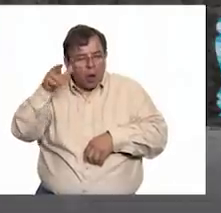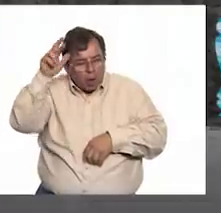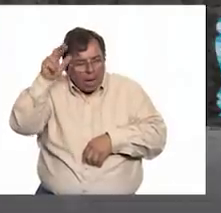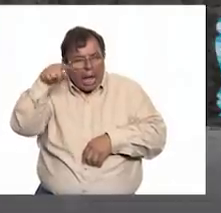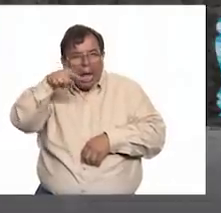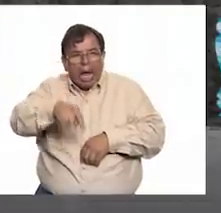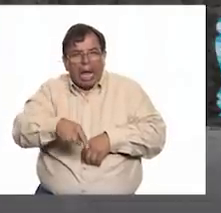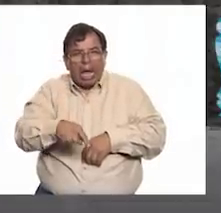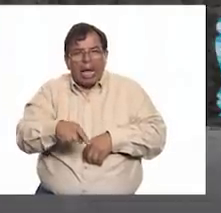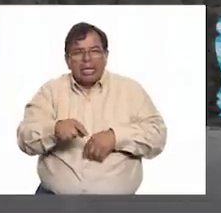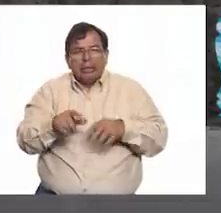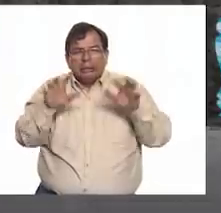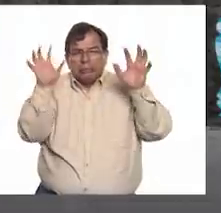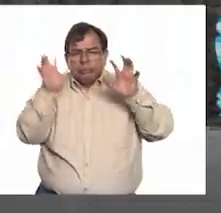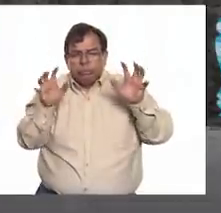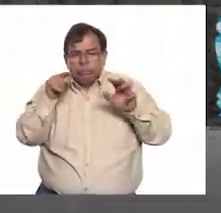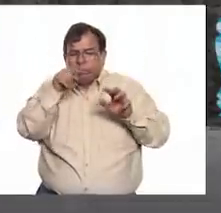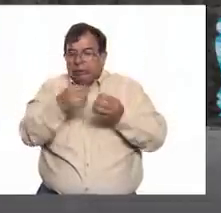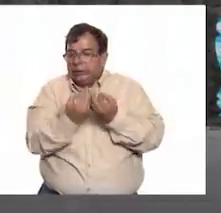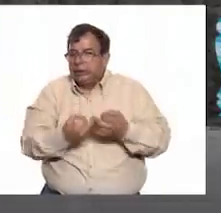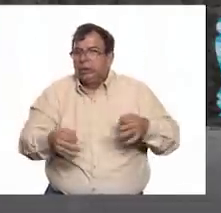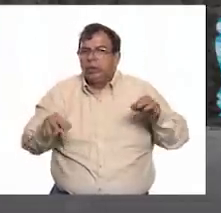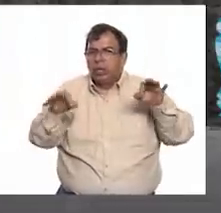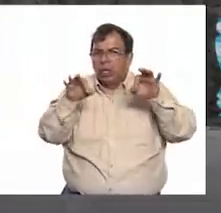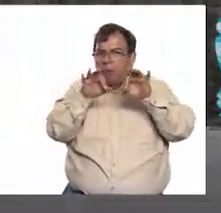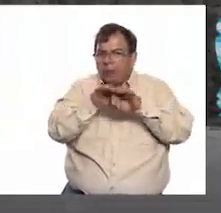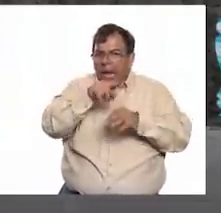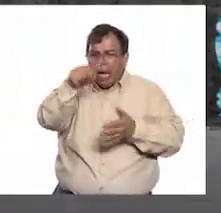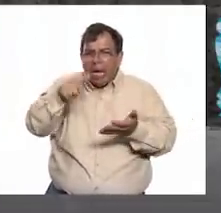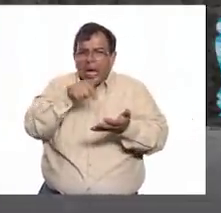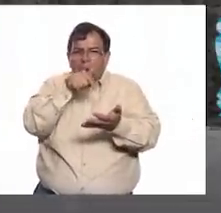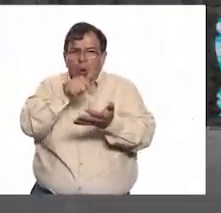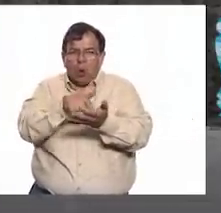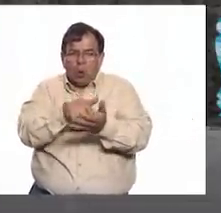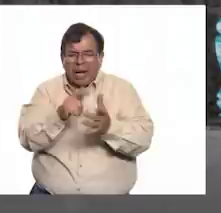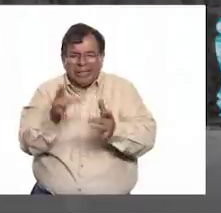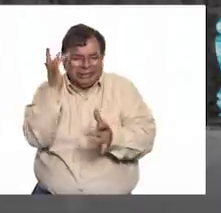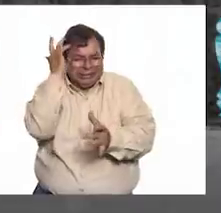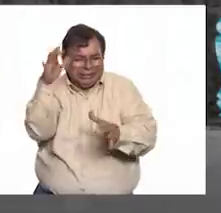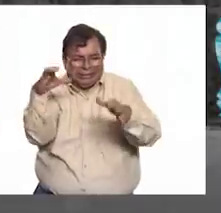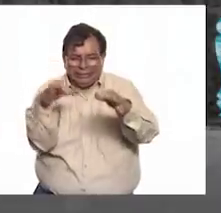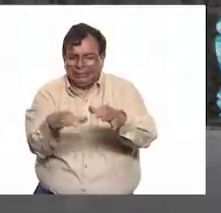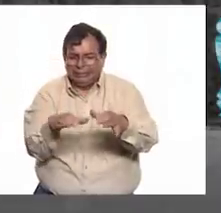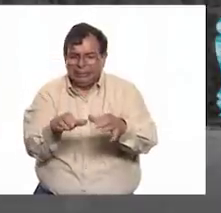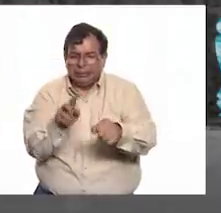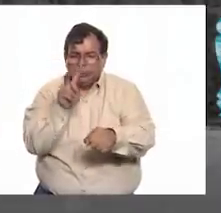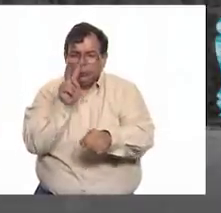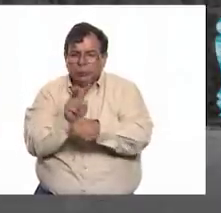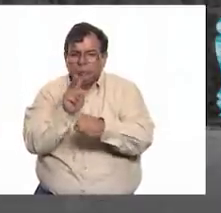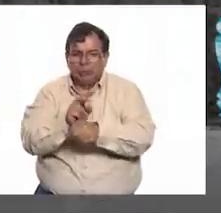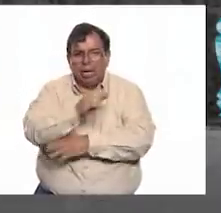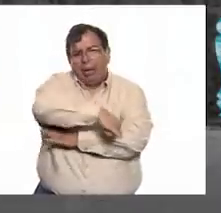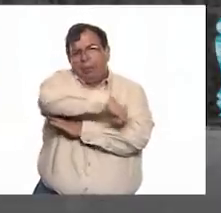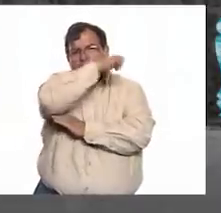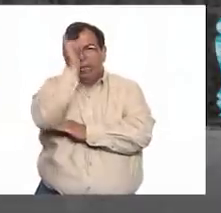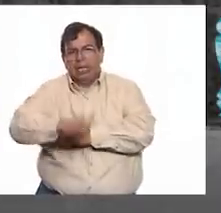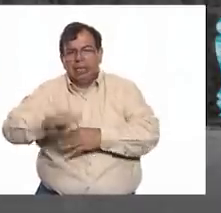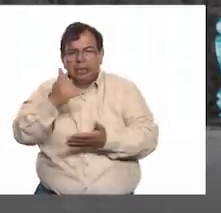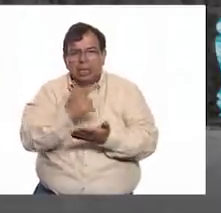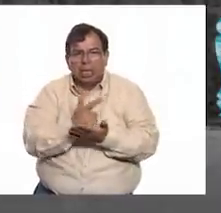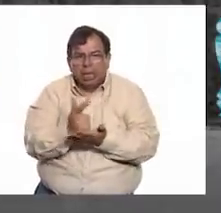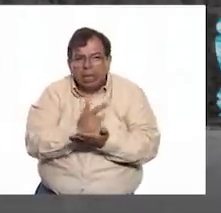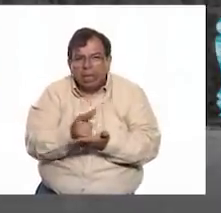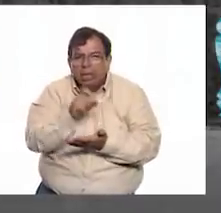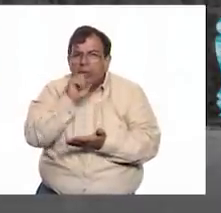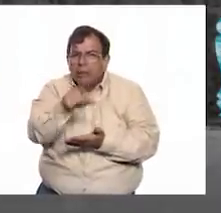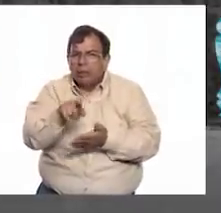el invierno. Su importancia es tal que se ha nombrado como santuario de la ballena gris. Claro que además, sí. Además, también ha sido